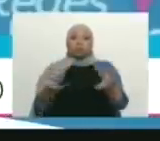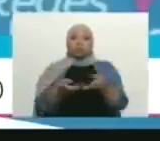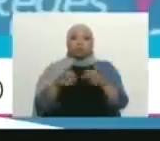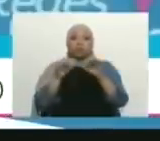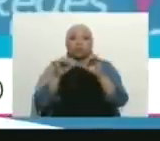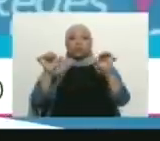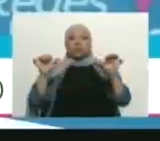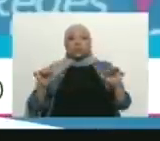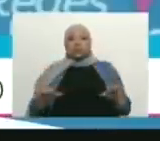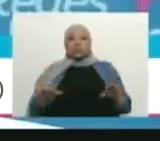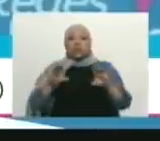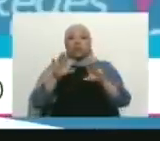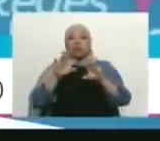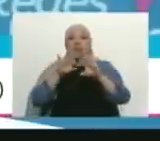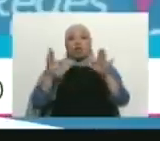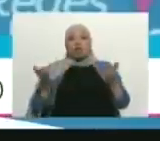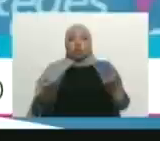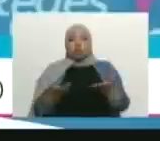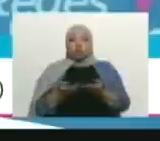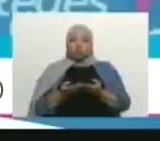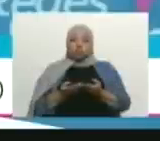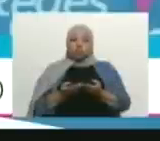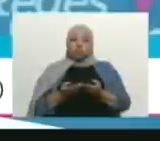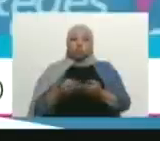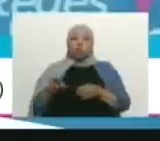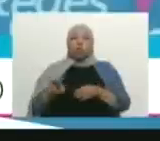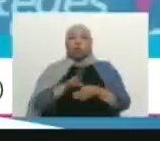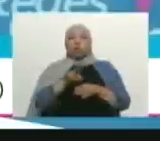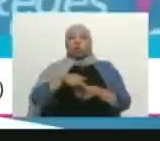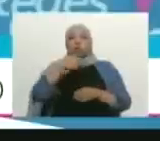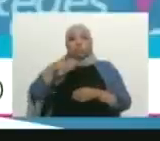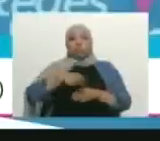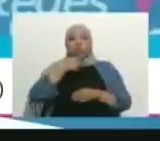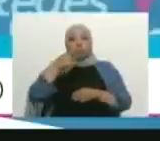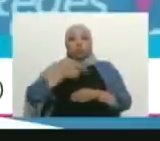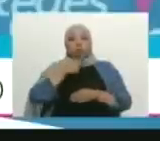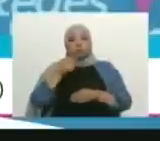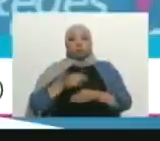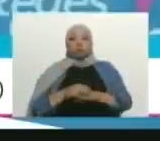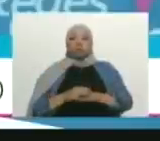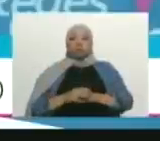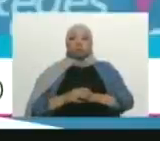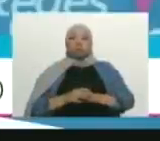sistema financiero mundial, la CABA, el uso político que ellos hacen,